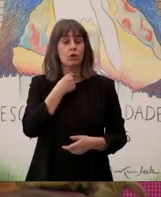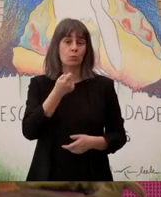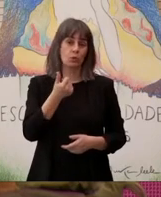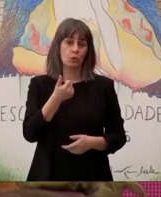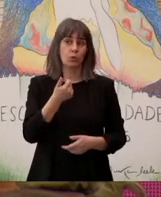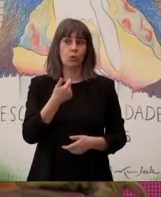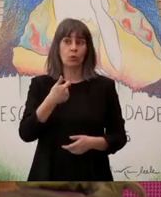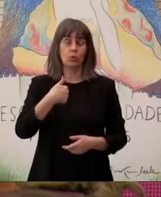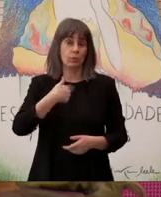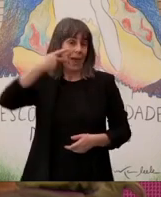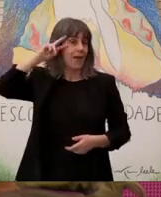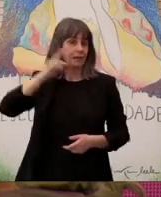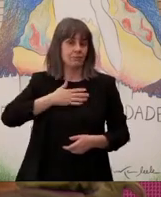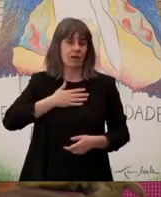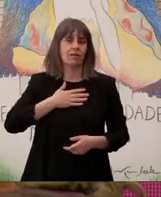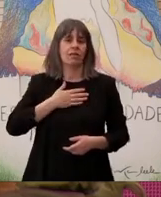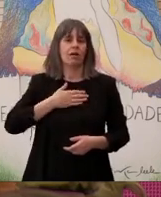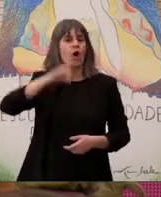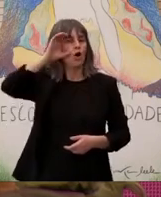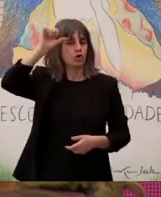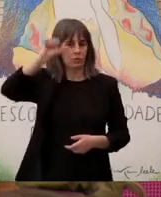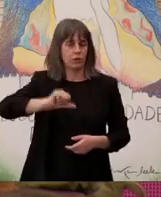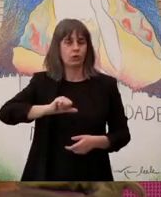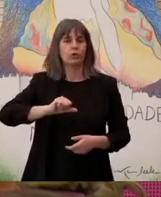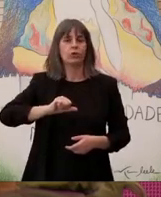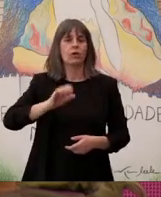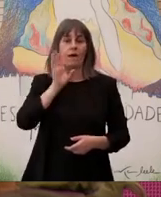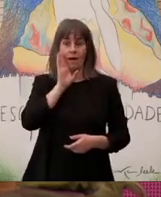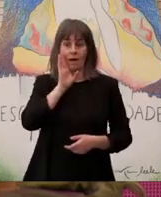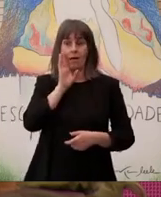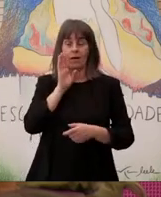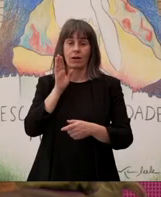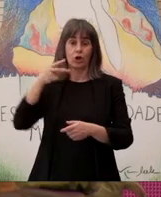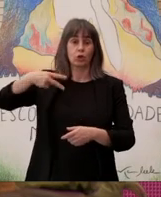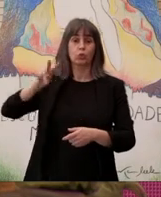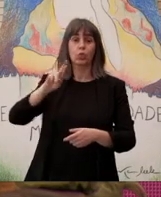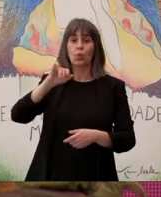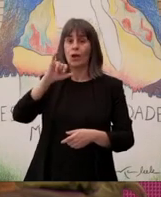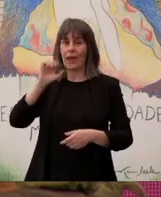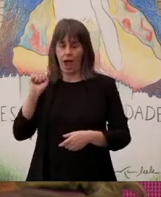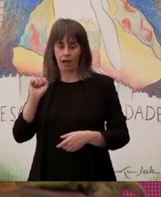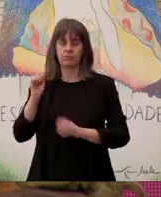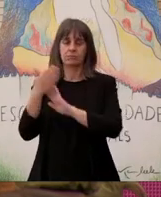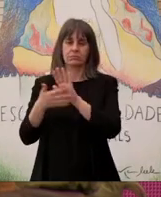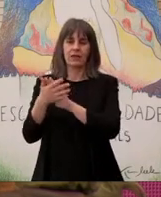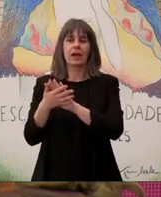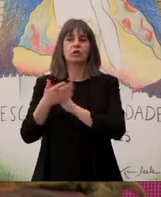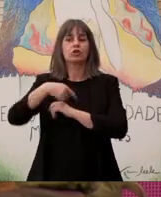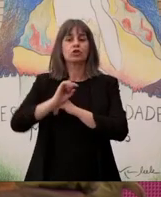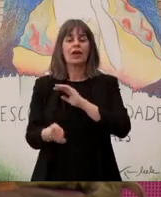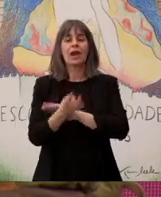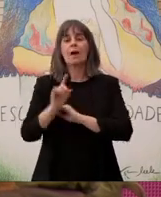en este tiempo a Bueno un observatorio decíades antes decía Nuria no os datos creamos oprimeros observatorio